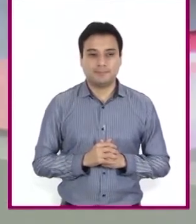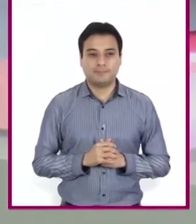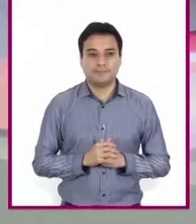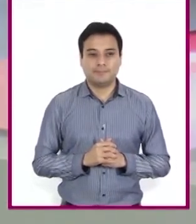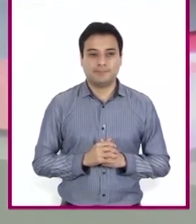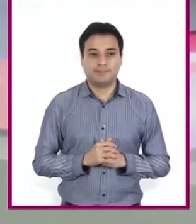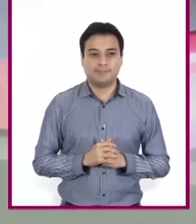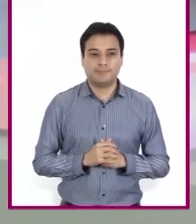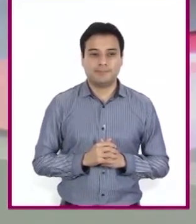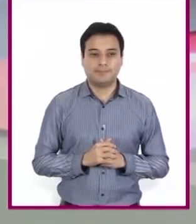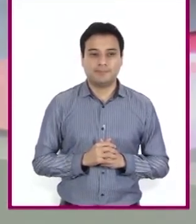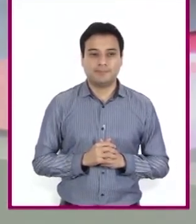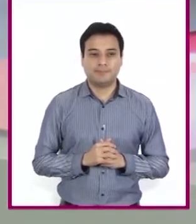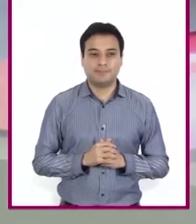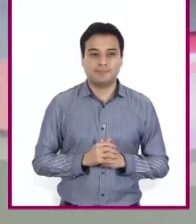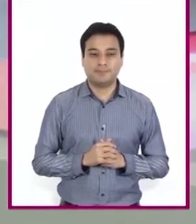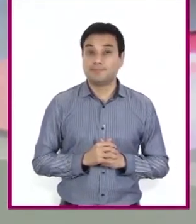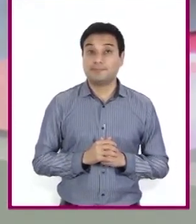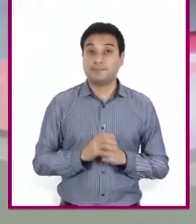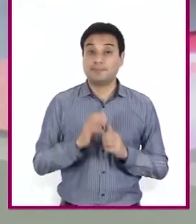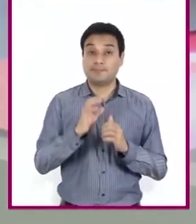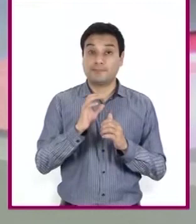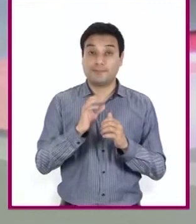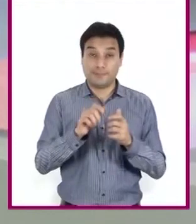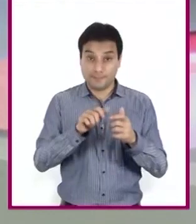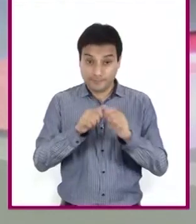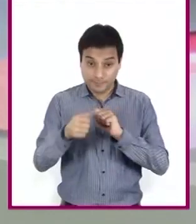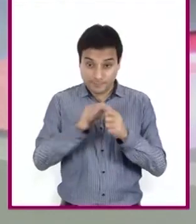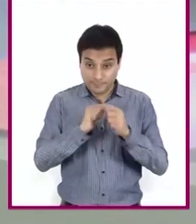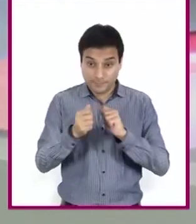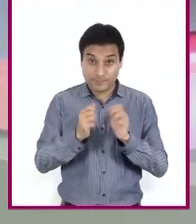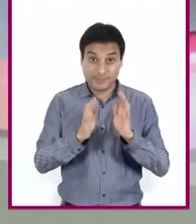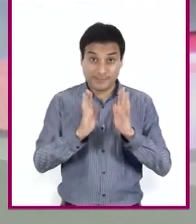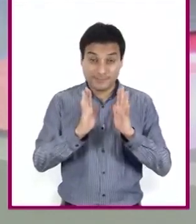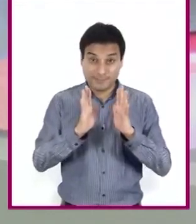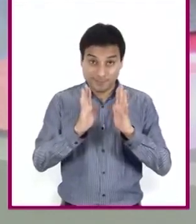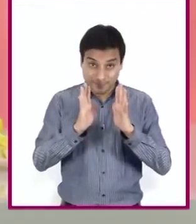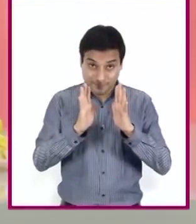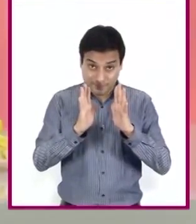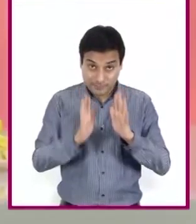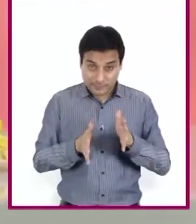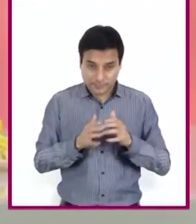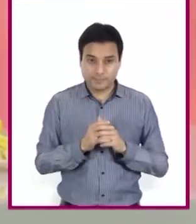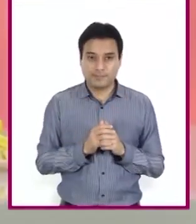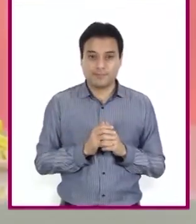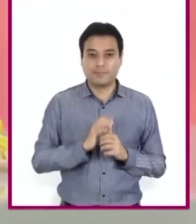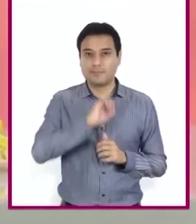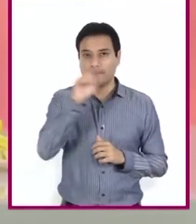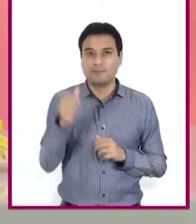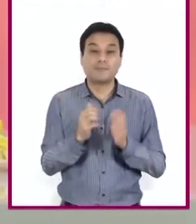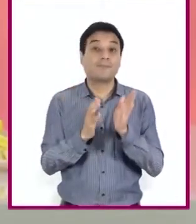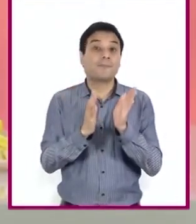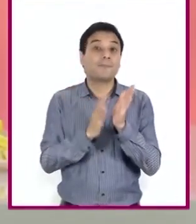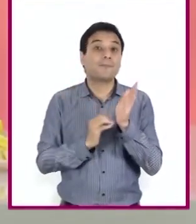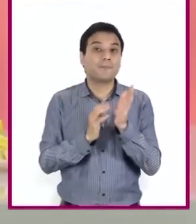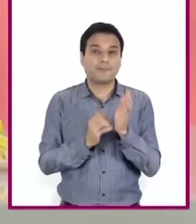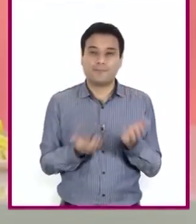Y después de terminar de hacer esto, tenemos que doblar el papel de estraza.